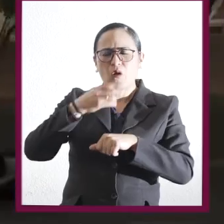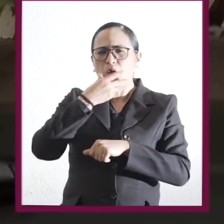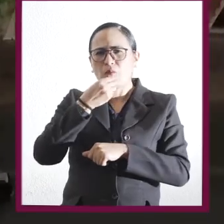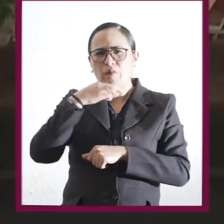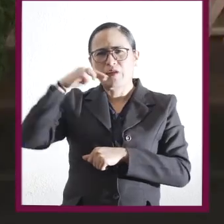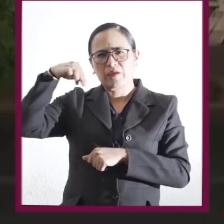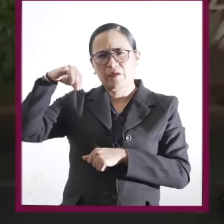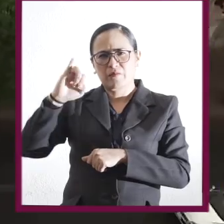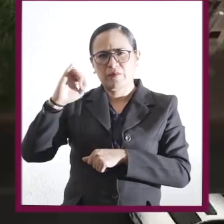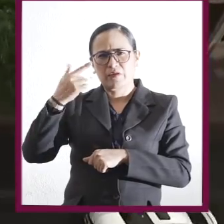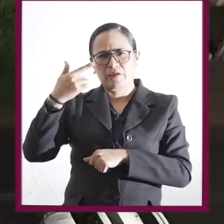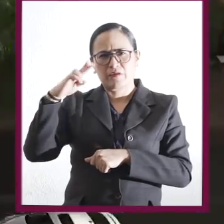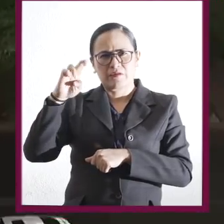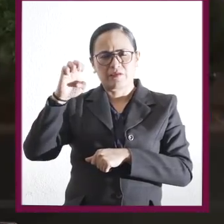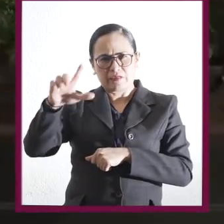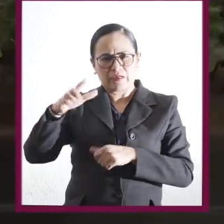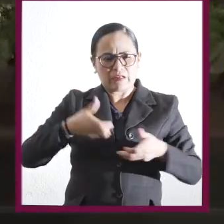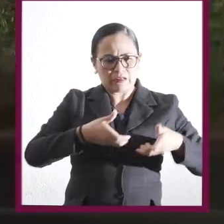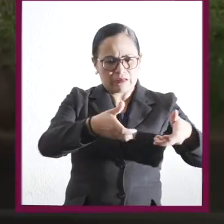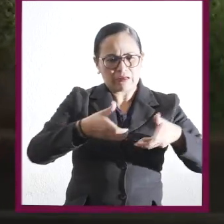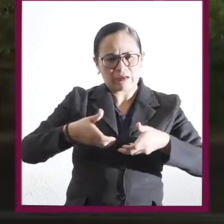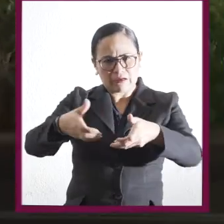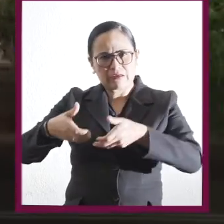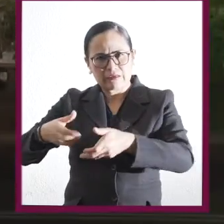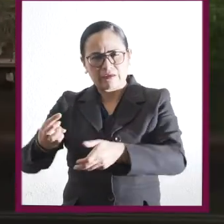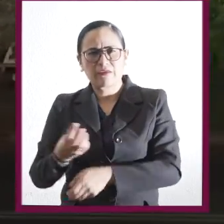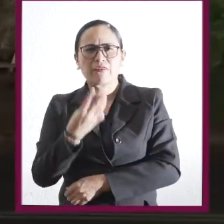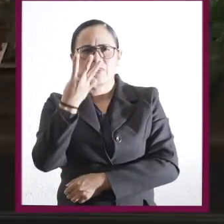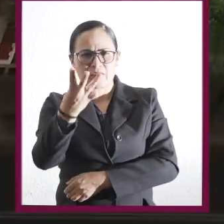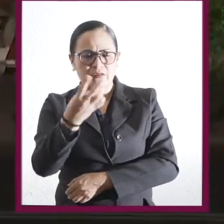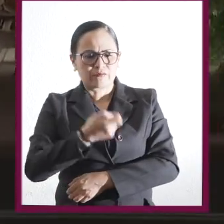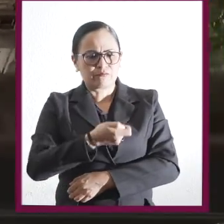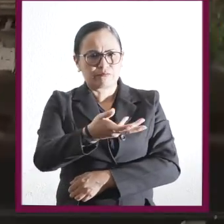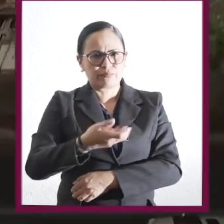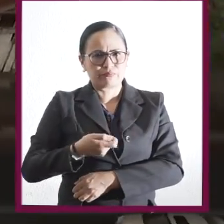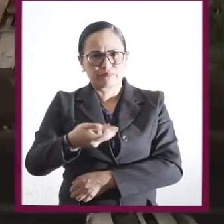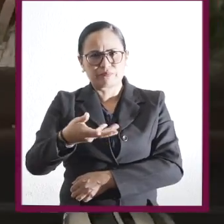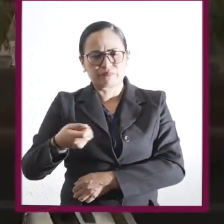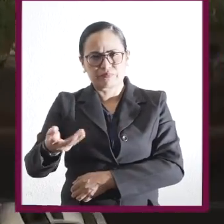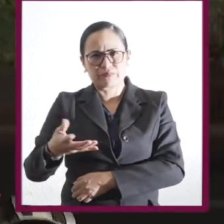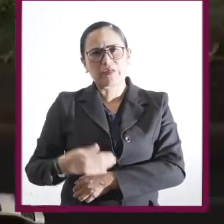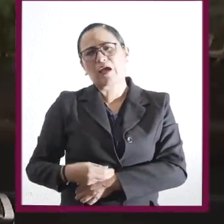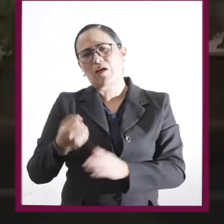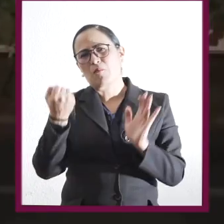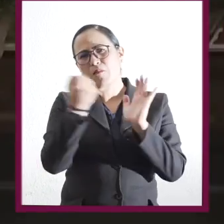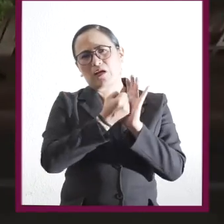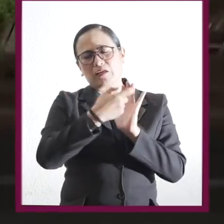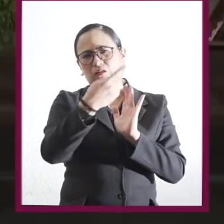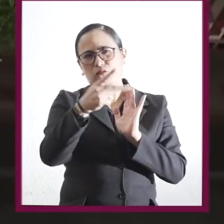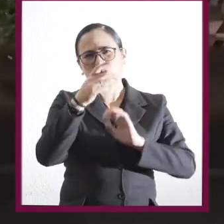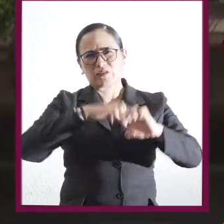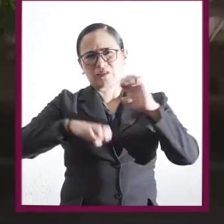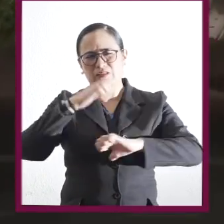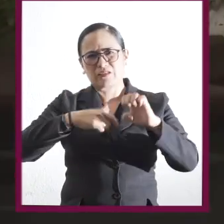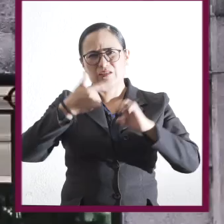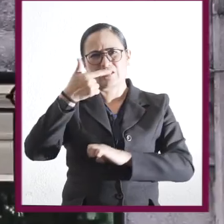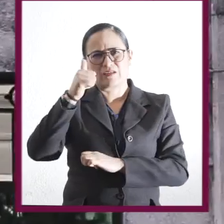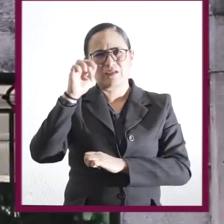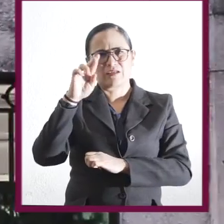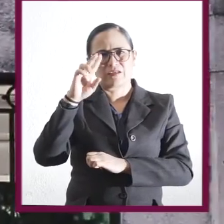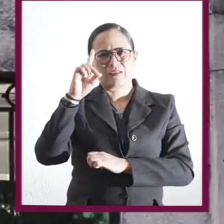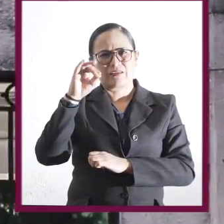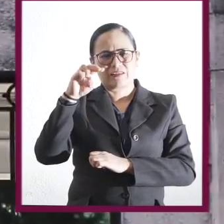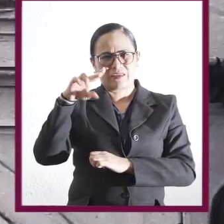plasmado el diseño creado por Miguel Ángel de Quevedo, dividido en 3 calles interiores que fueron bautizadas como las marcas de la